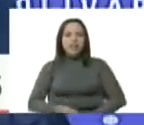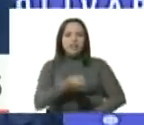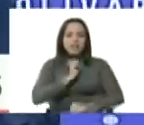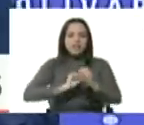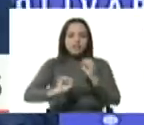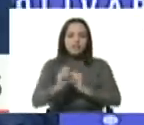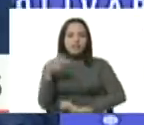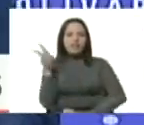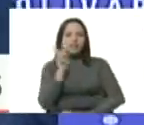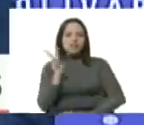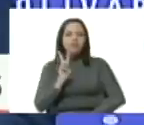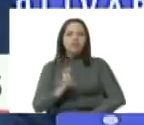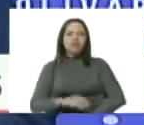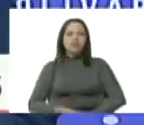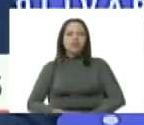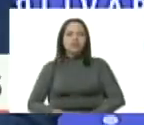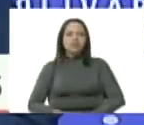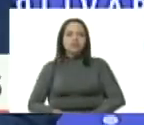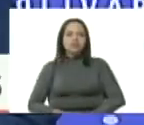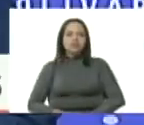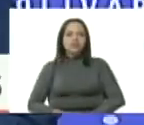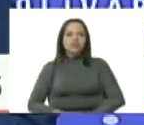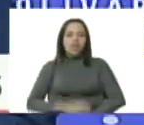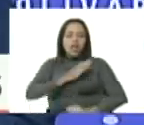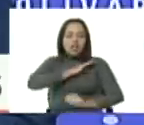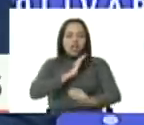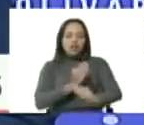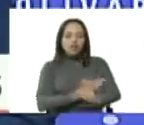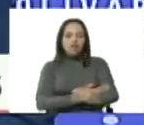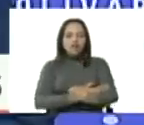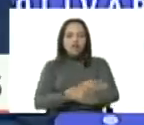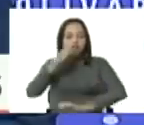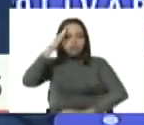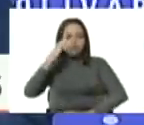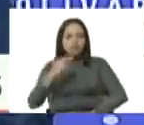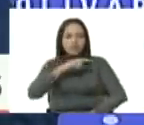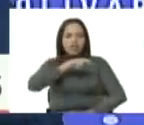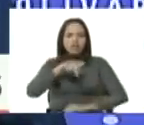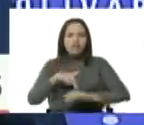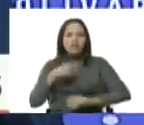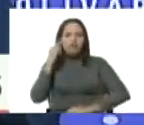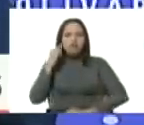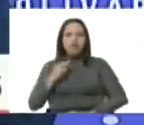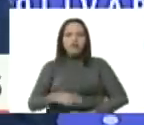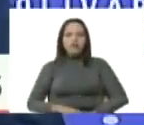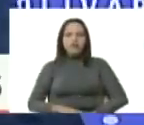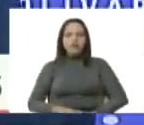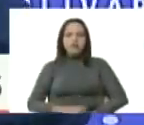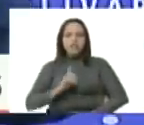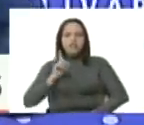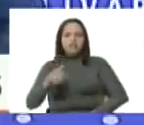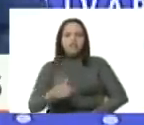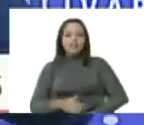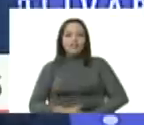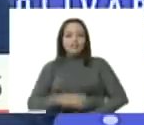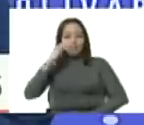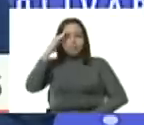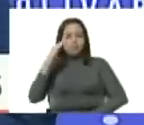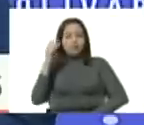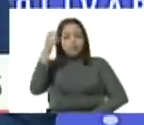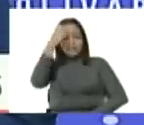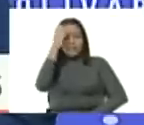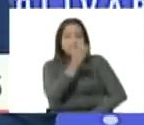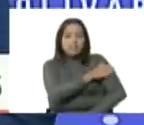defensivos del país, la Fuerza Armada Nacional Bolivariana al frente, la Milicia Nacional Bolivariana y todo el